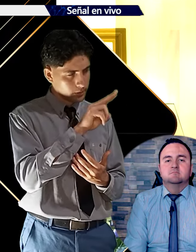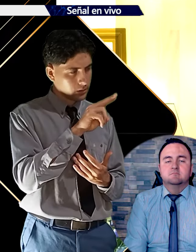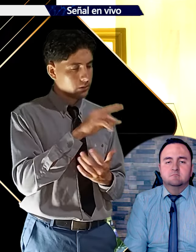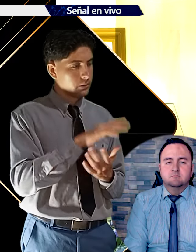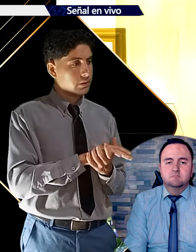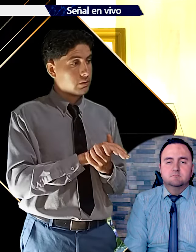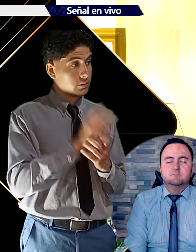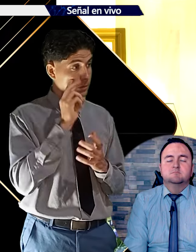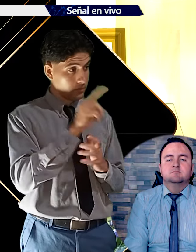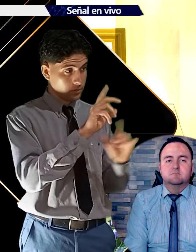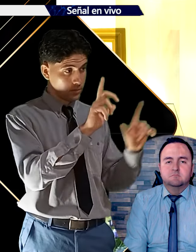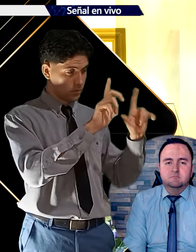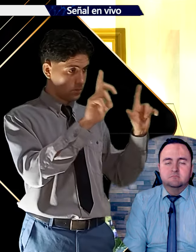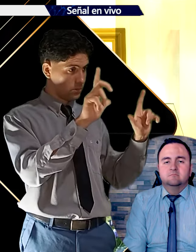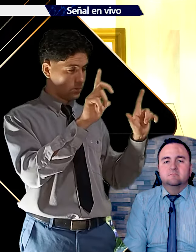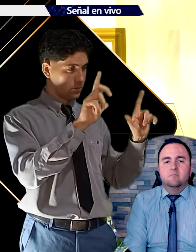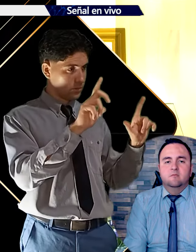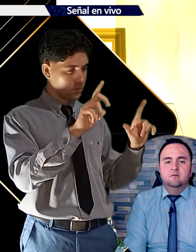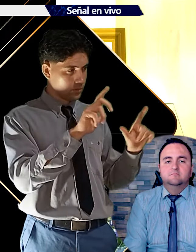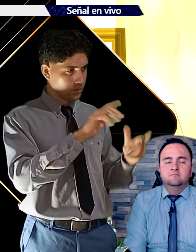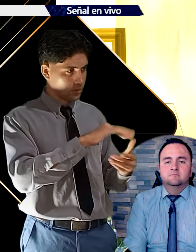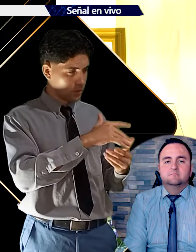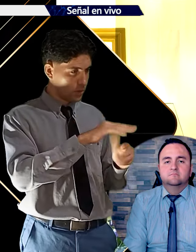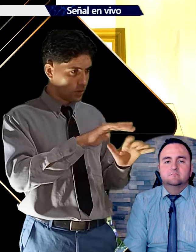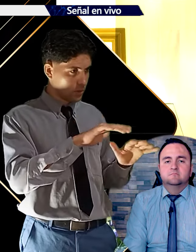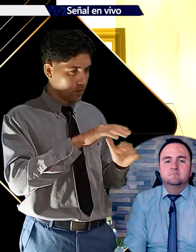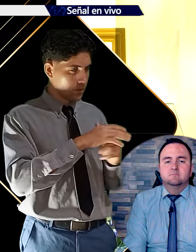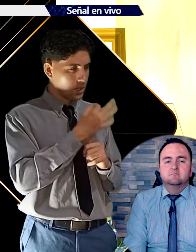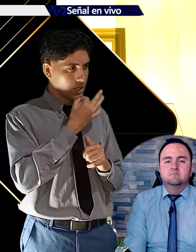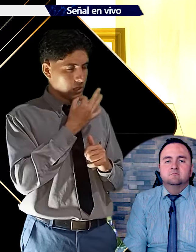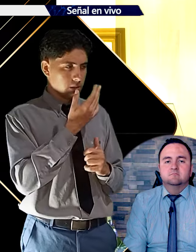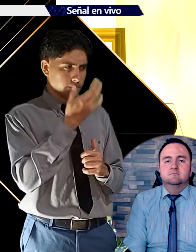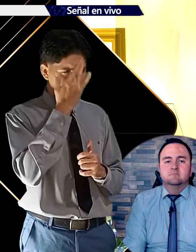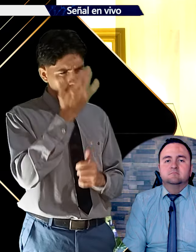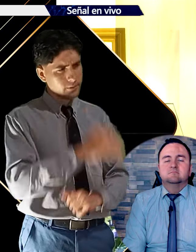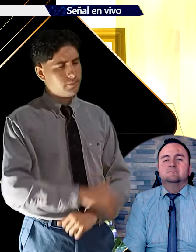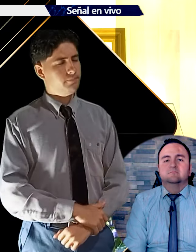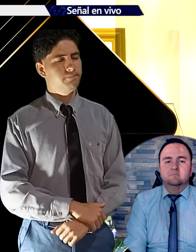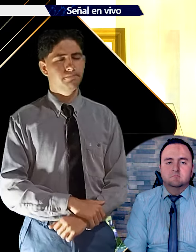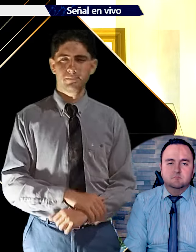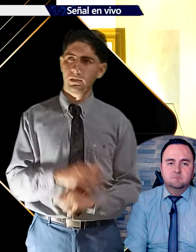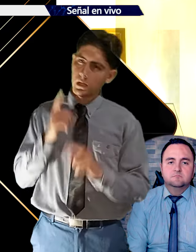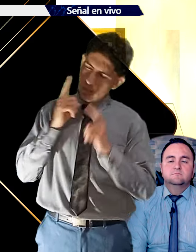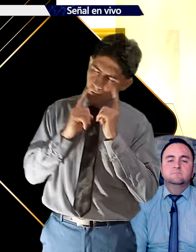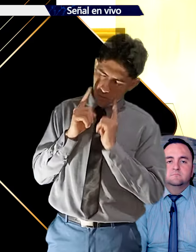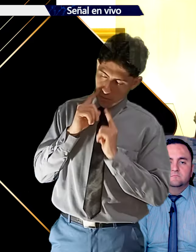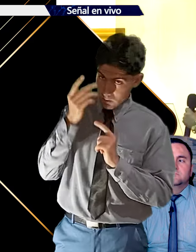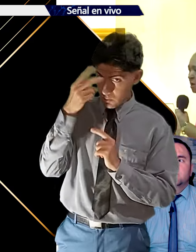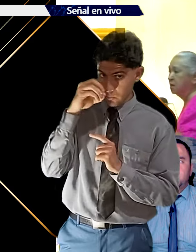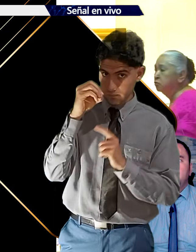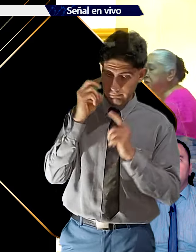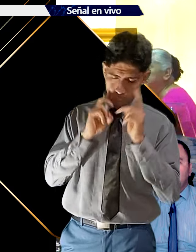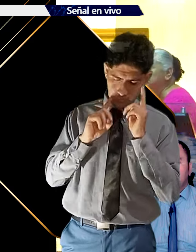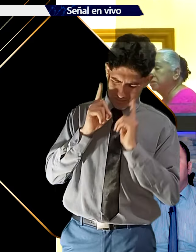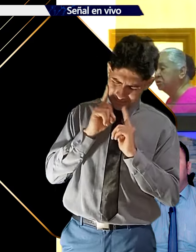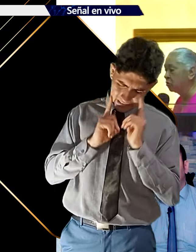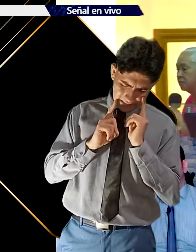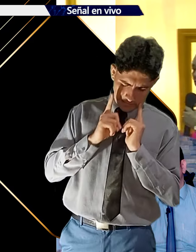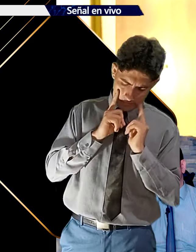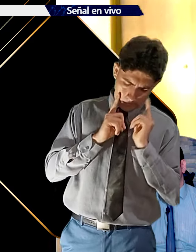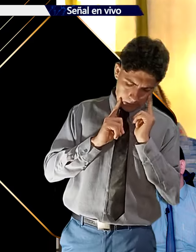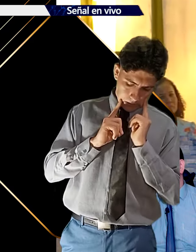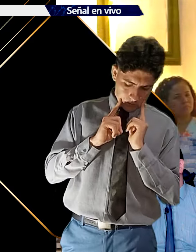Ahora sí, mijo, cuénteme. Usted está viendo esas páginas. Está demostrando que lo que usted está viendo es lo que quiere vivir o lo que está viviendo. Y el muchacho